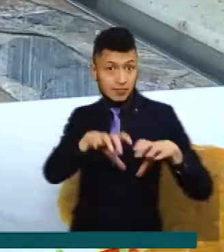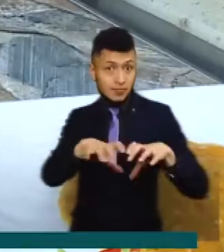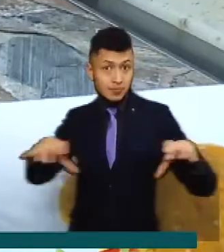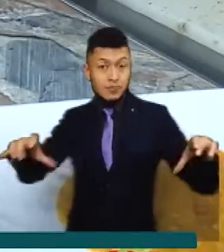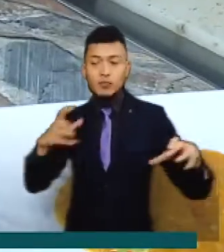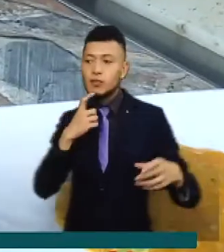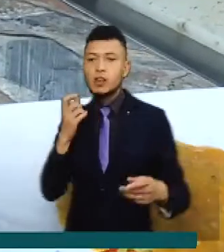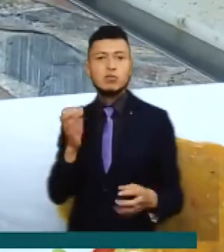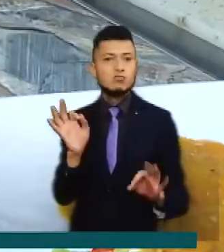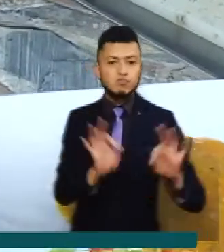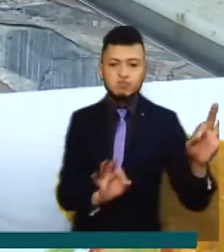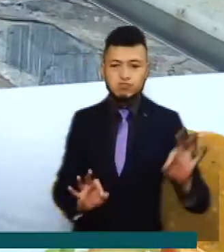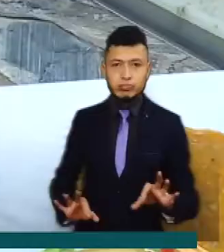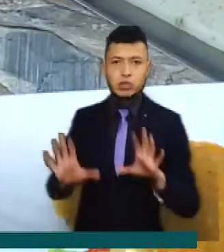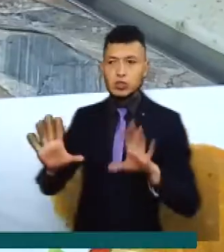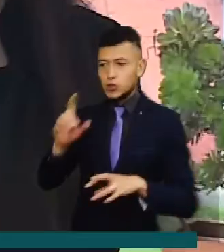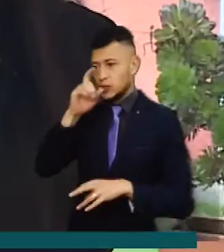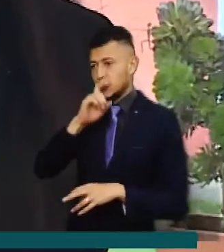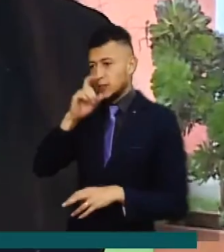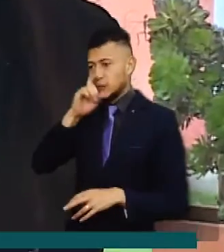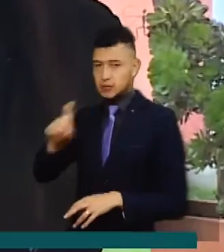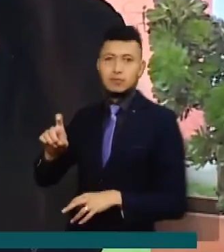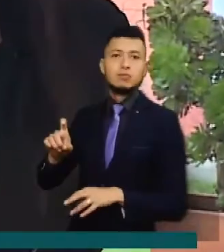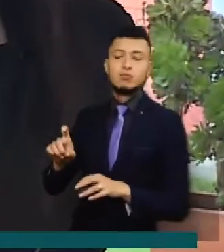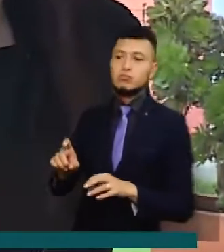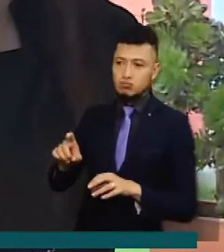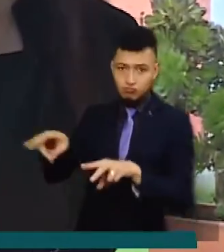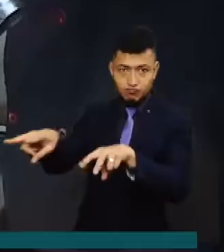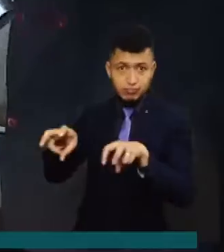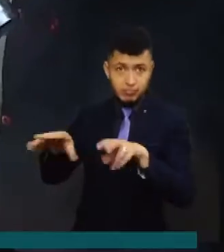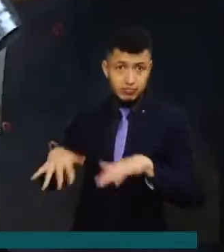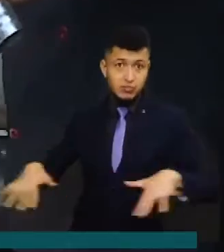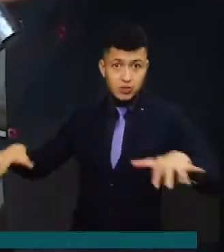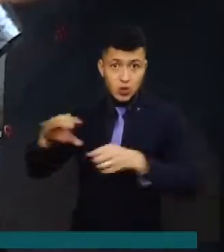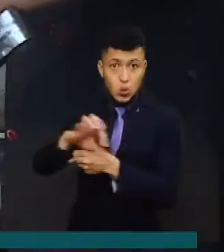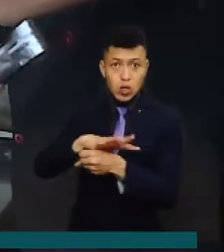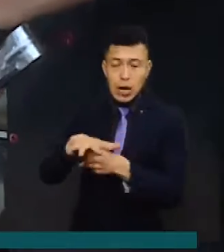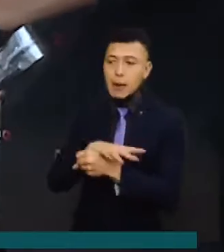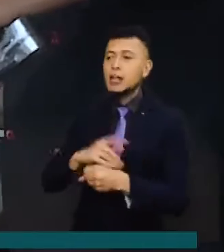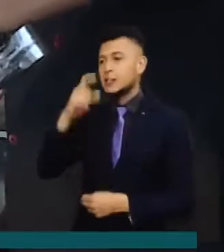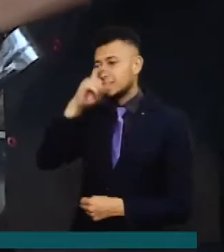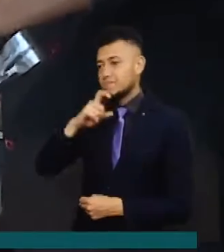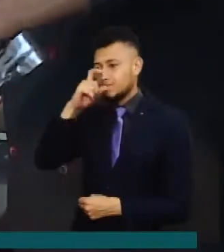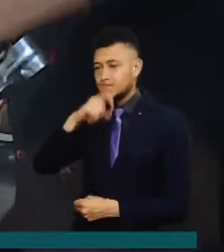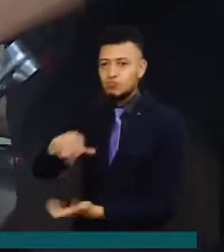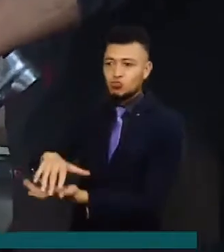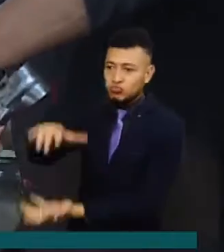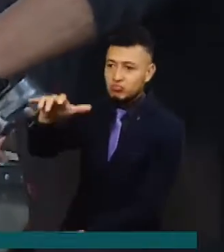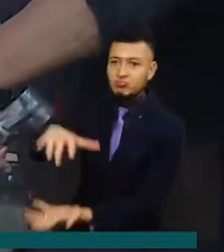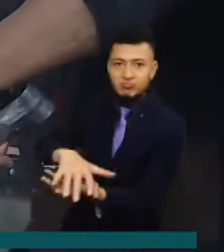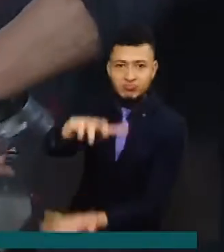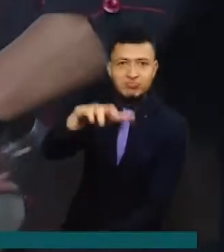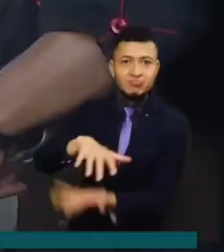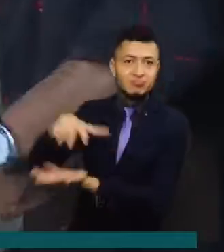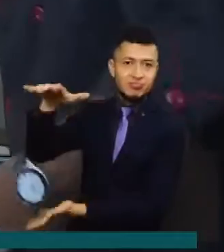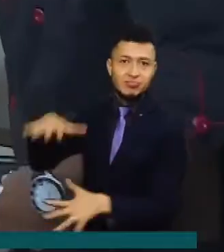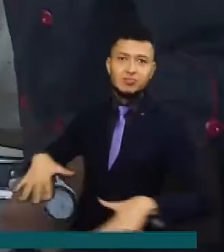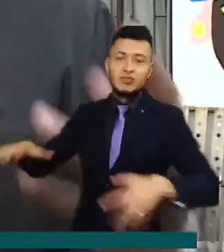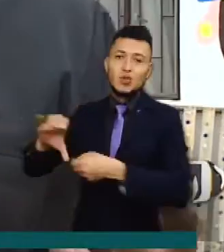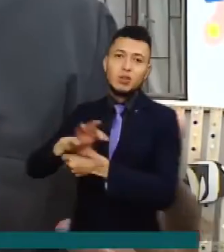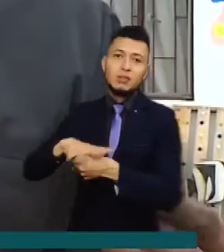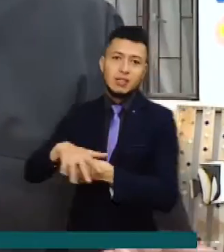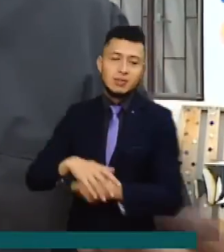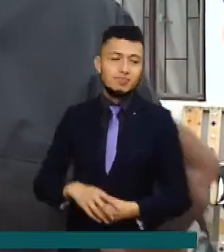el cochinillo es uno de los platos que se preparan gracias a la porcicultura una de las prácticas agropecuarias que más predomina en cundinamarca